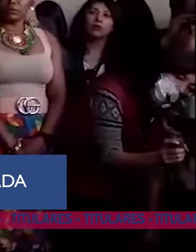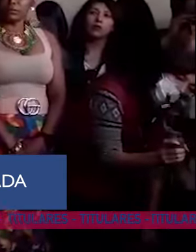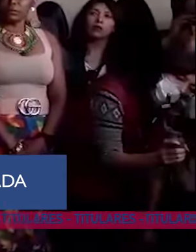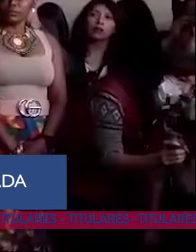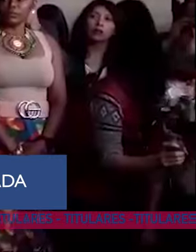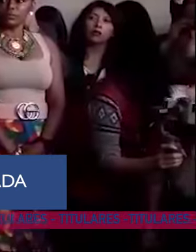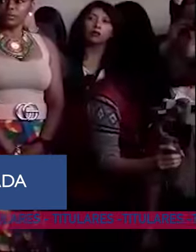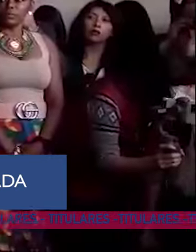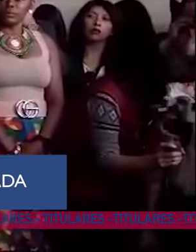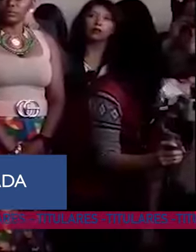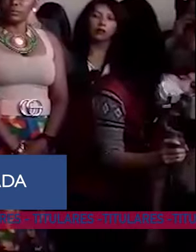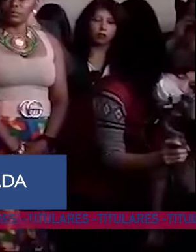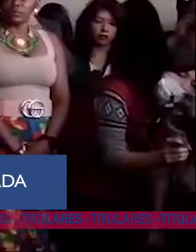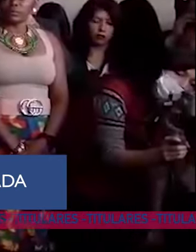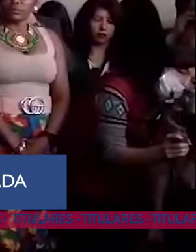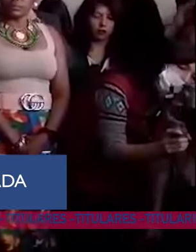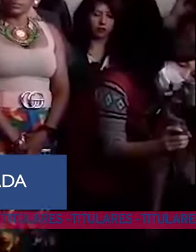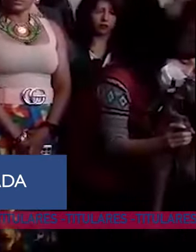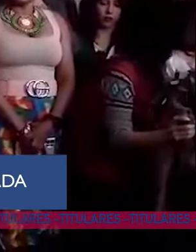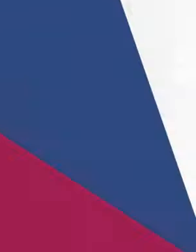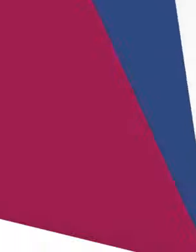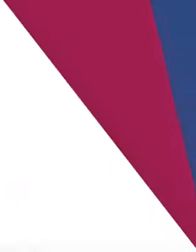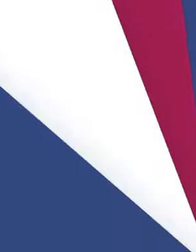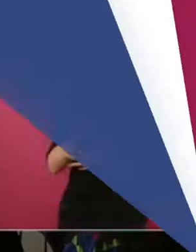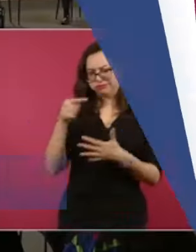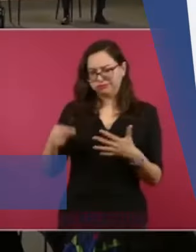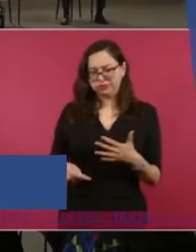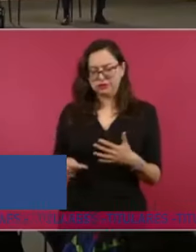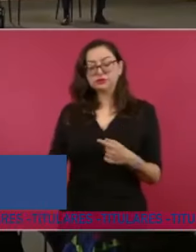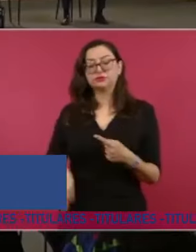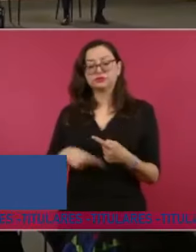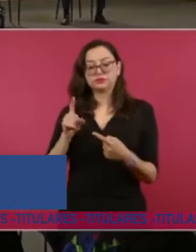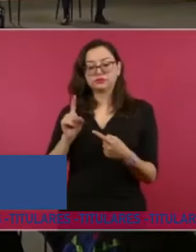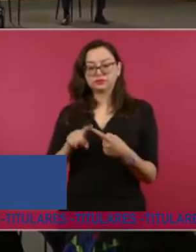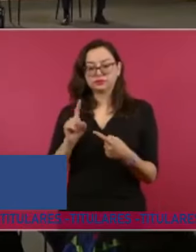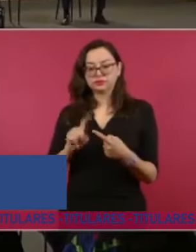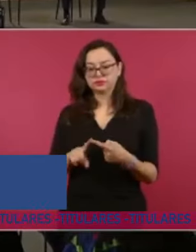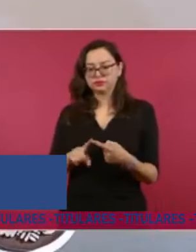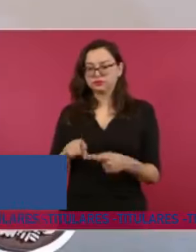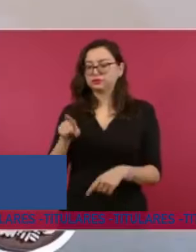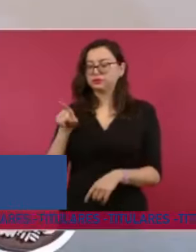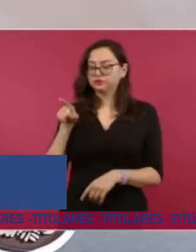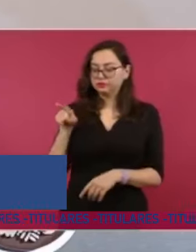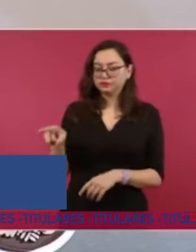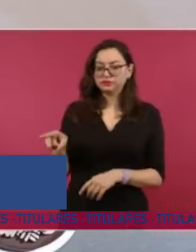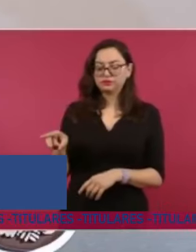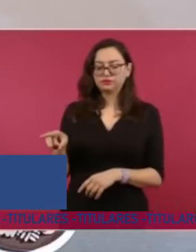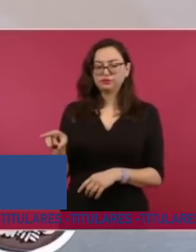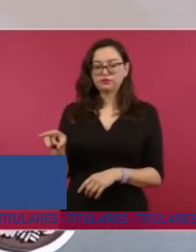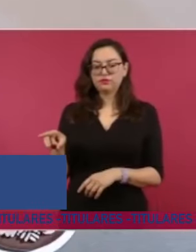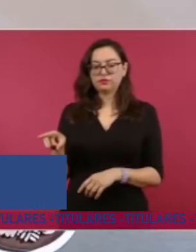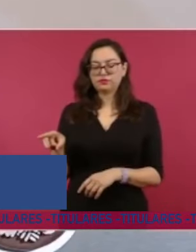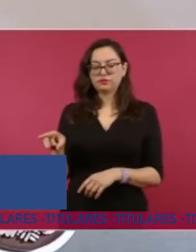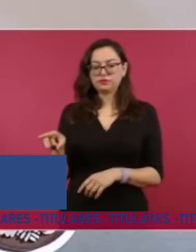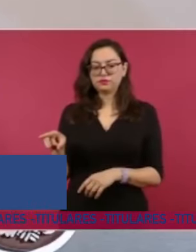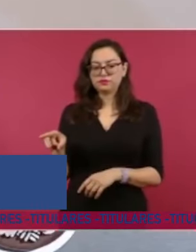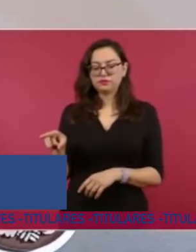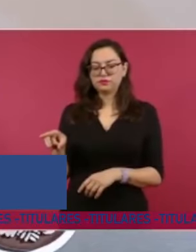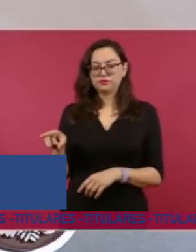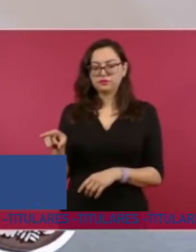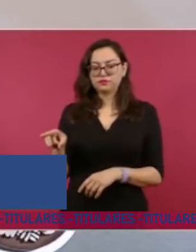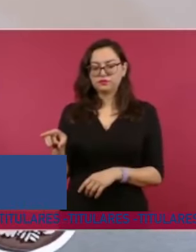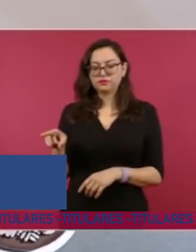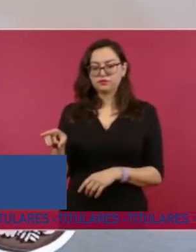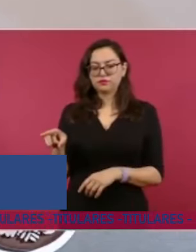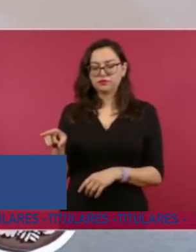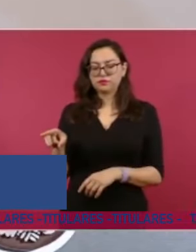RC y se rumora que se van otros. Pedido de suspensión a la ONU. México presentó sus pedidos en la denuncia a